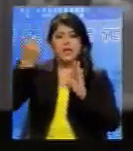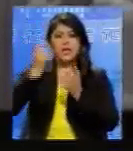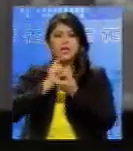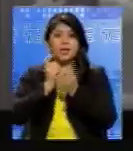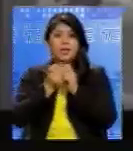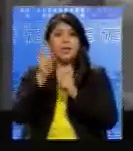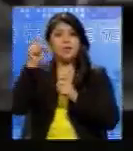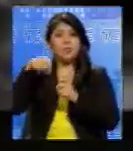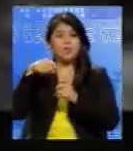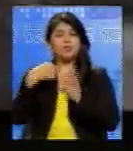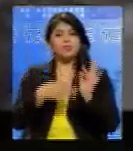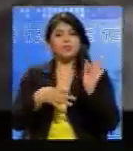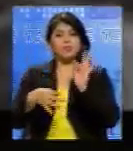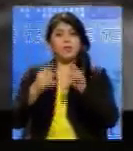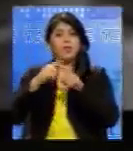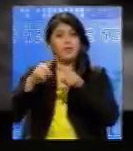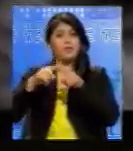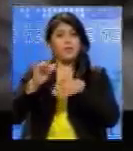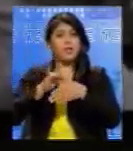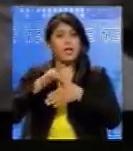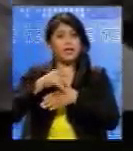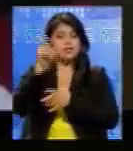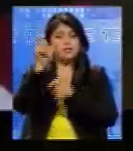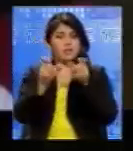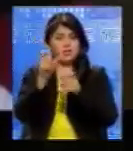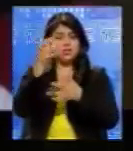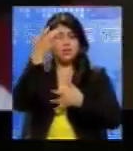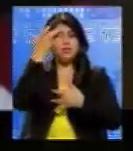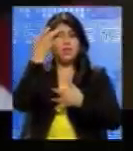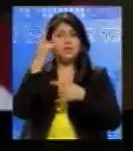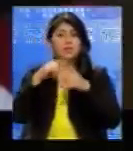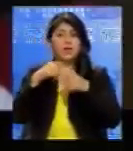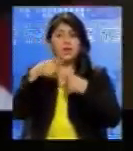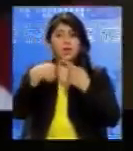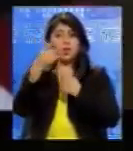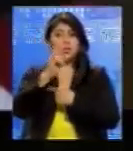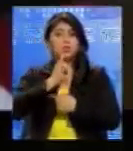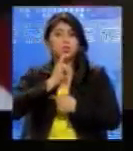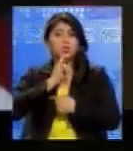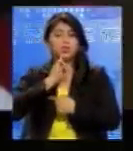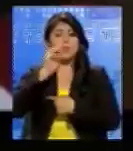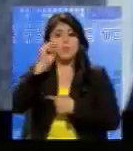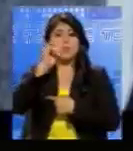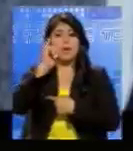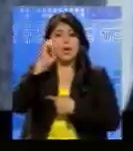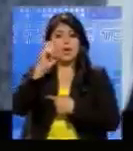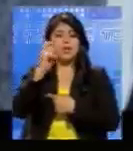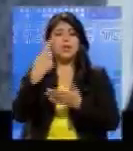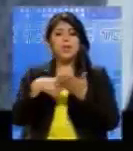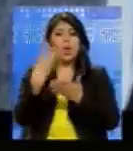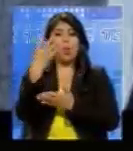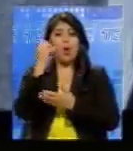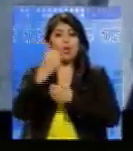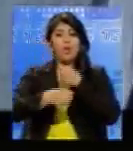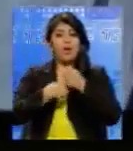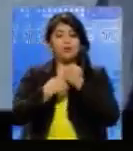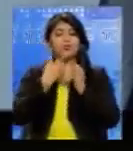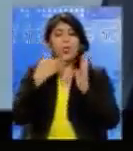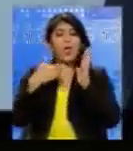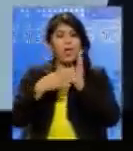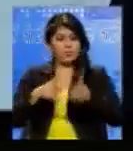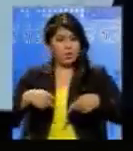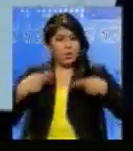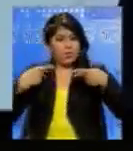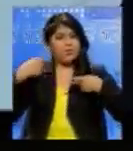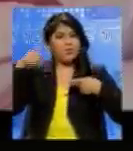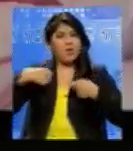situación que podría representar altos riesgos al paciente. El estadounidense Mike, de 40 años, es un ejemplo vivo de lo que puede provocar